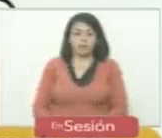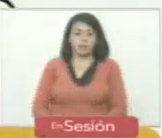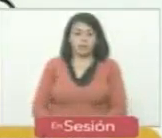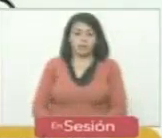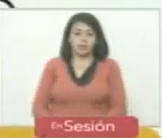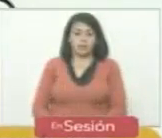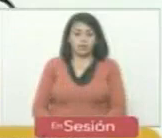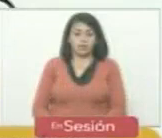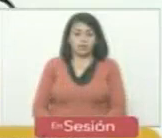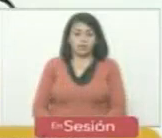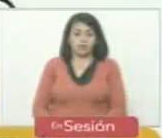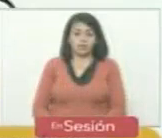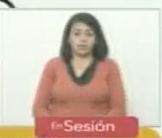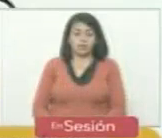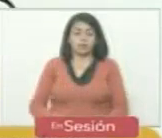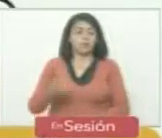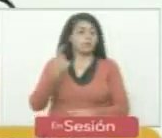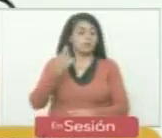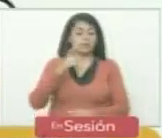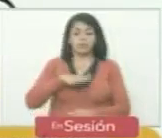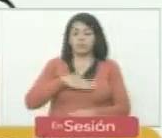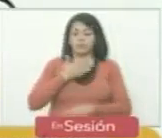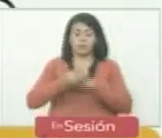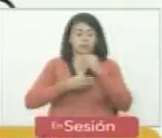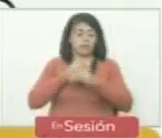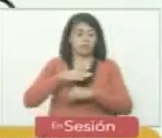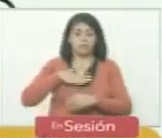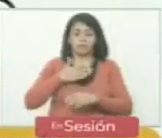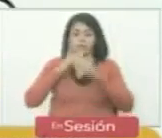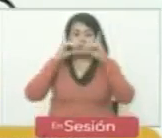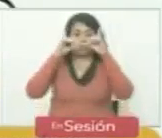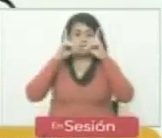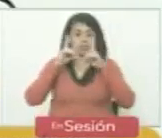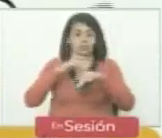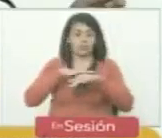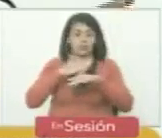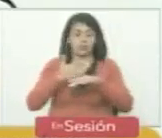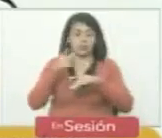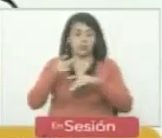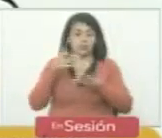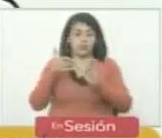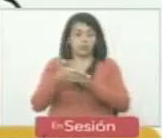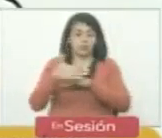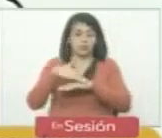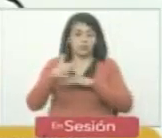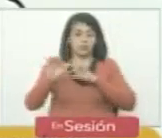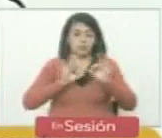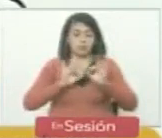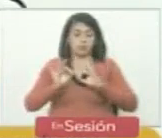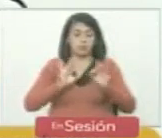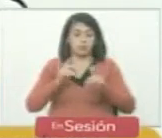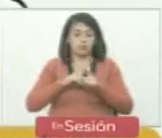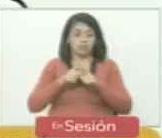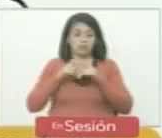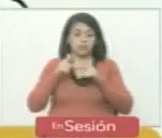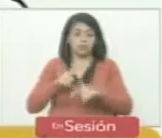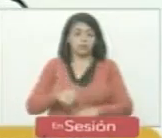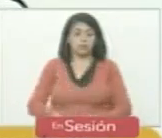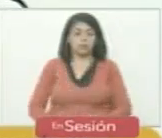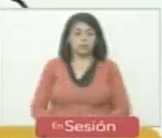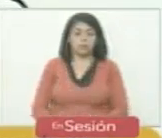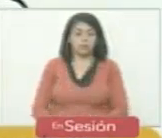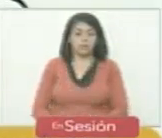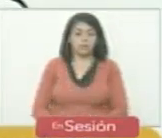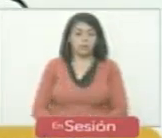las cuales fueron infructuosas, y se toma la decisión por la capacidad